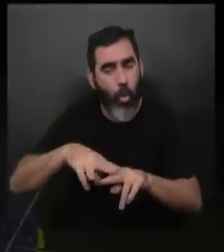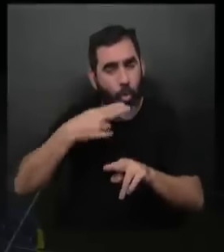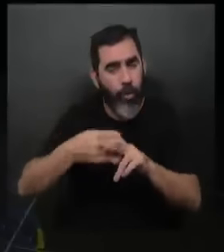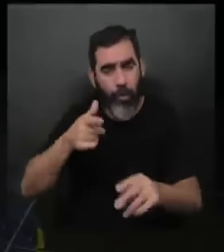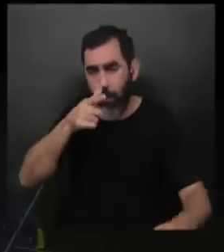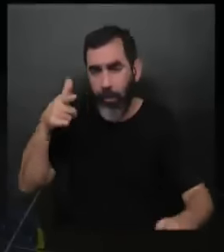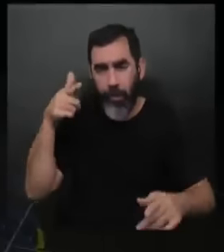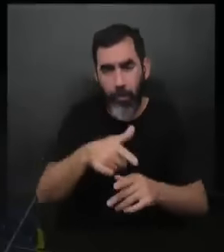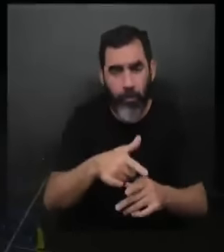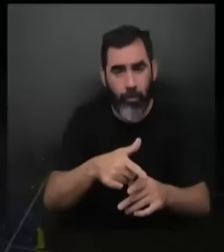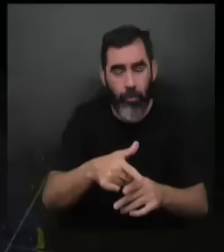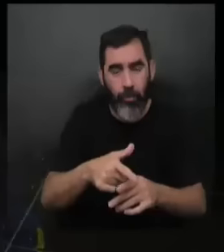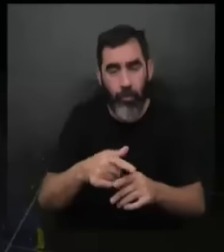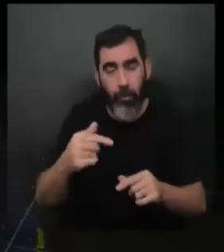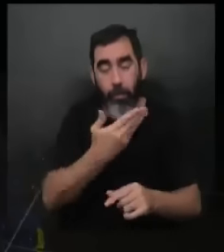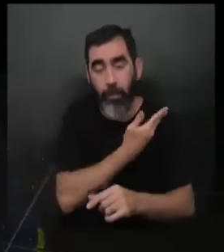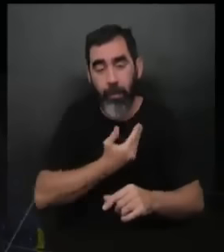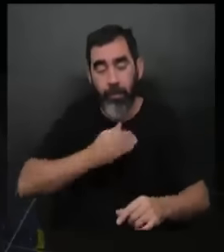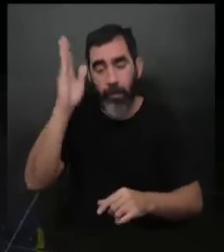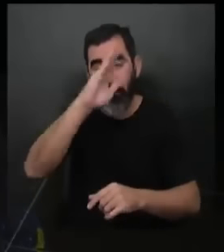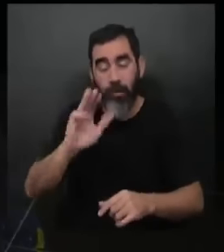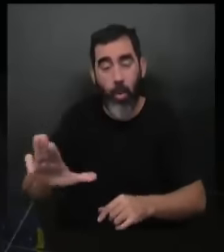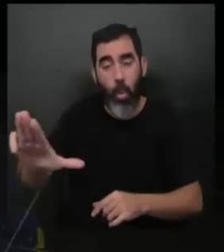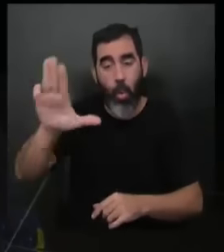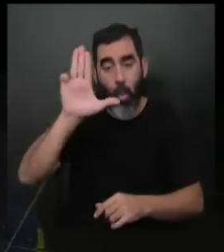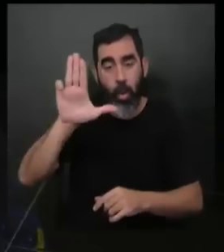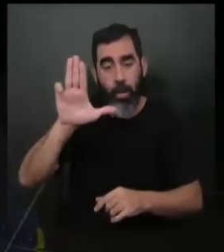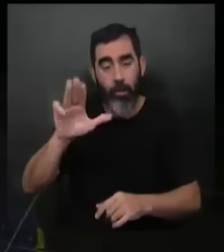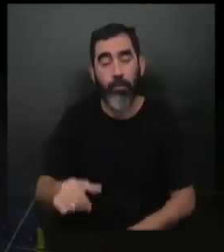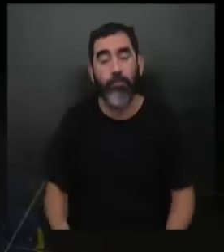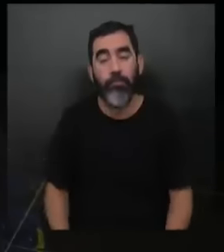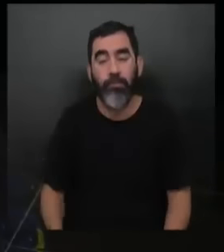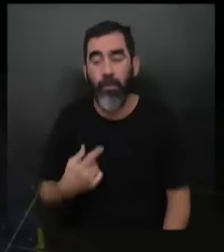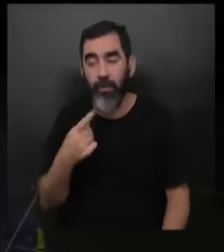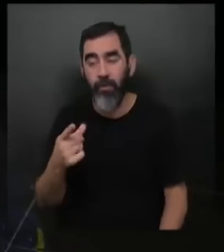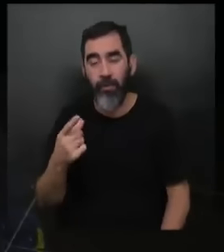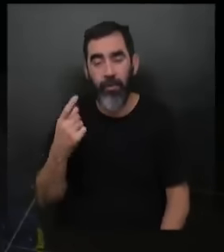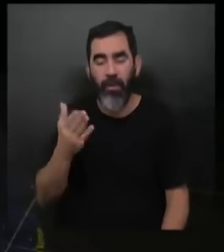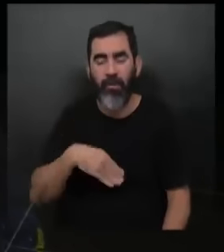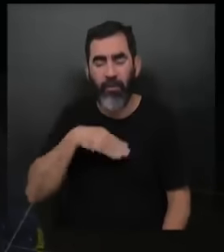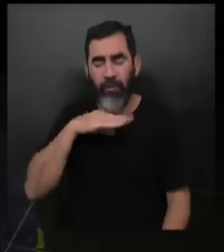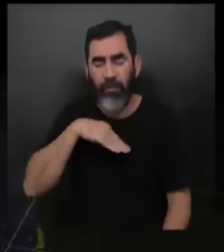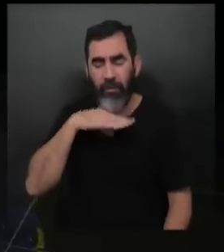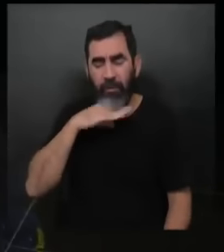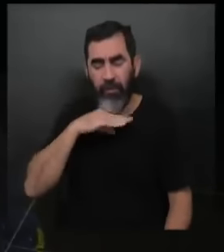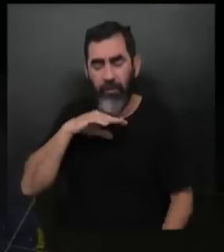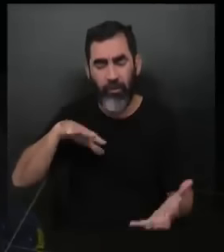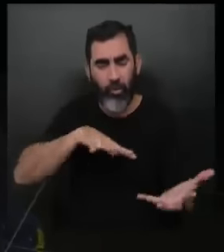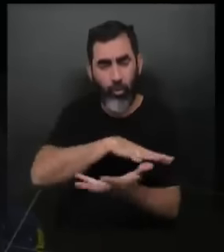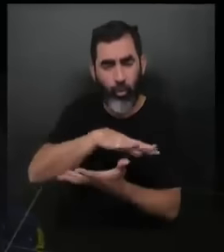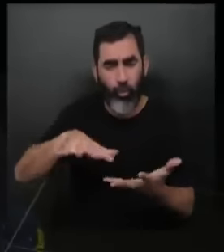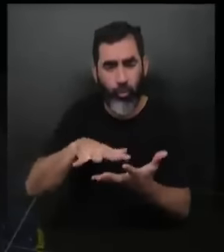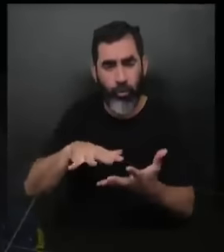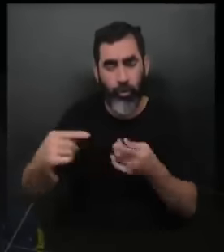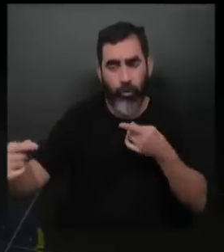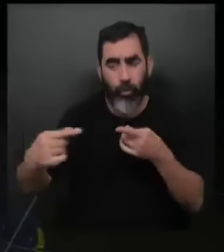directamente esta vez contra su homólogo brasileño Luis Ignacio Lula Silva y tildó de idiotas exaltador a sus